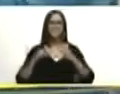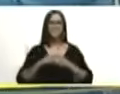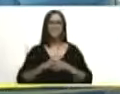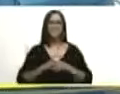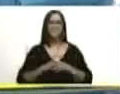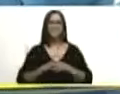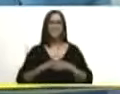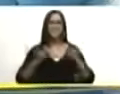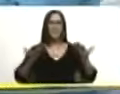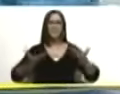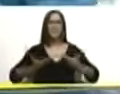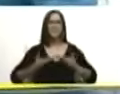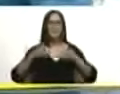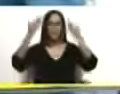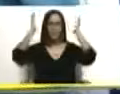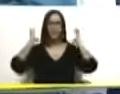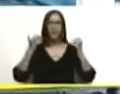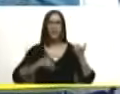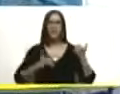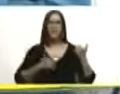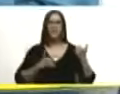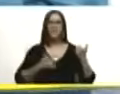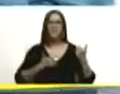Y nos recibe Ali.